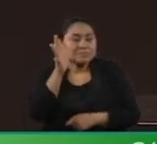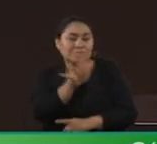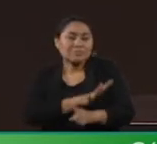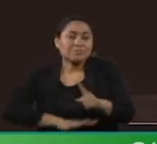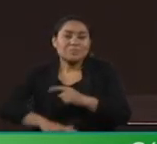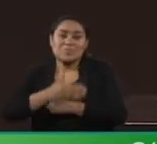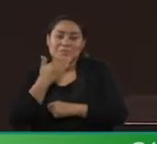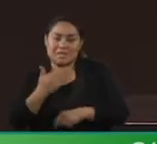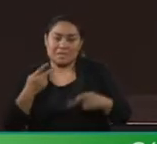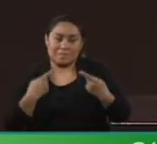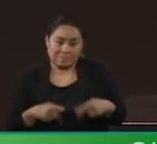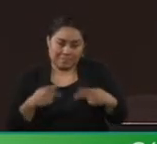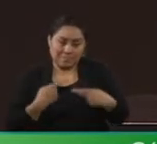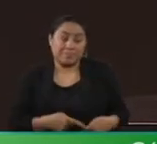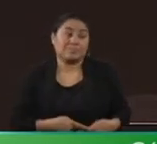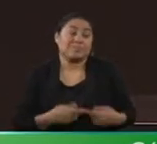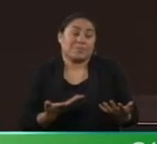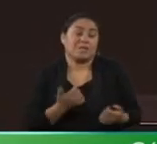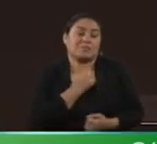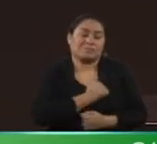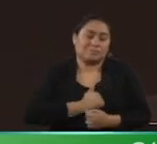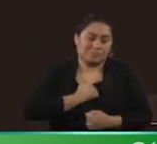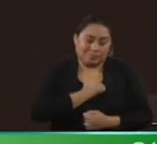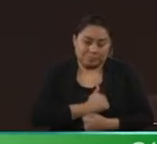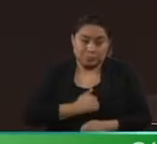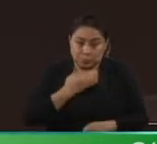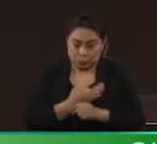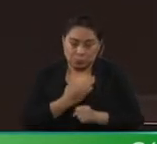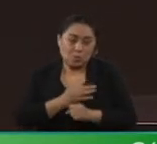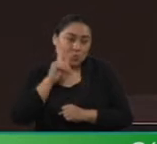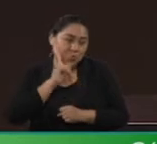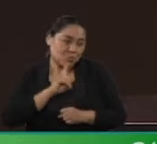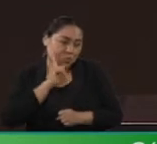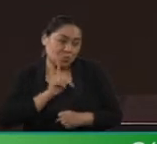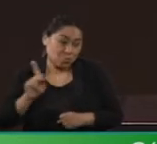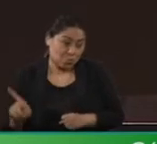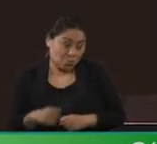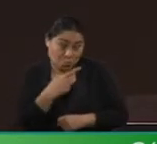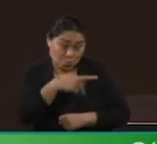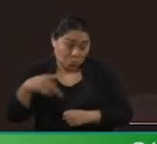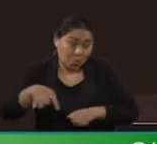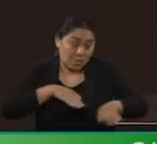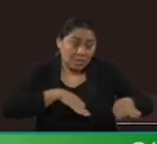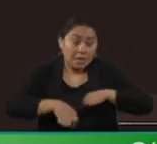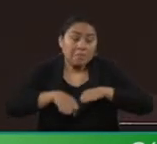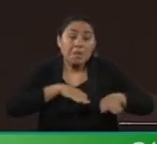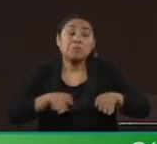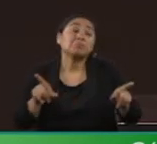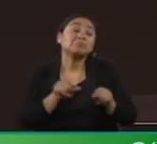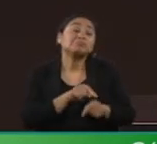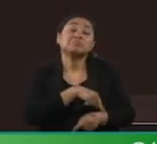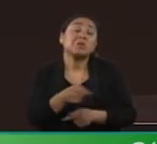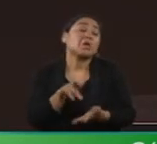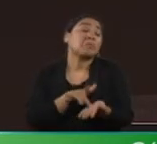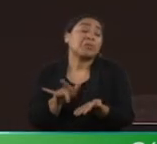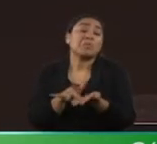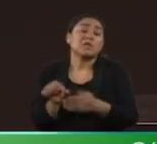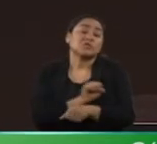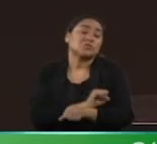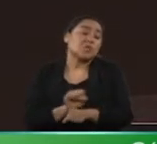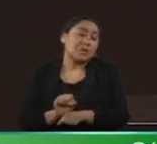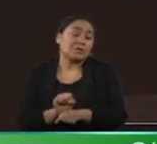sociedad. Desafortunadamente, el trabajo que realizan las mujeres rurales es considerable como apoyo familiar y por